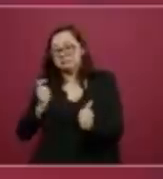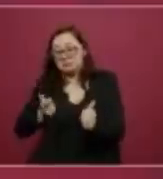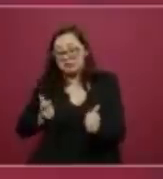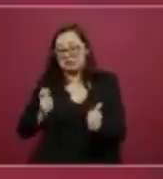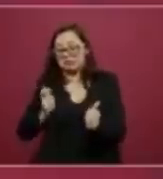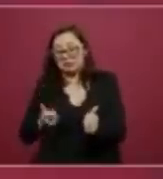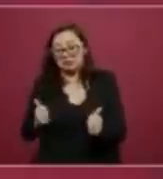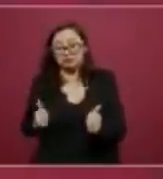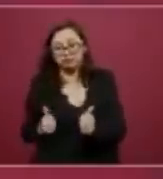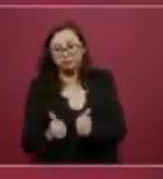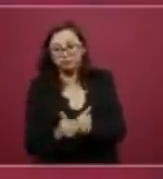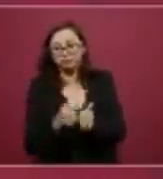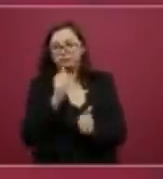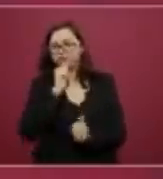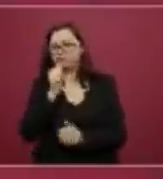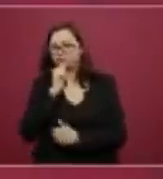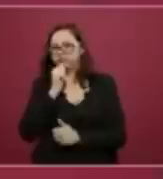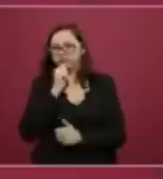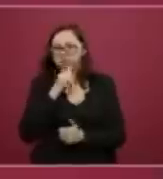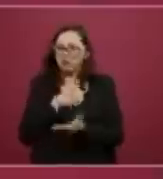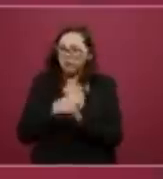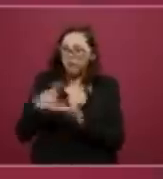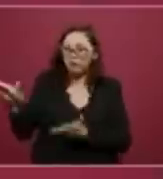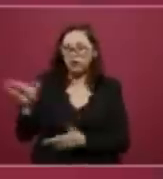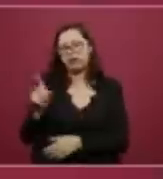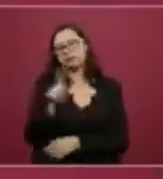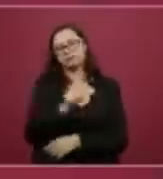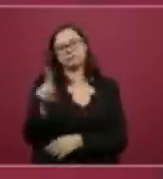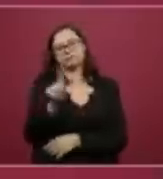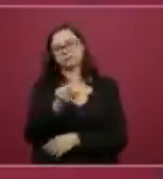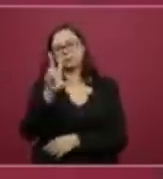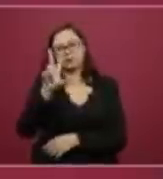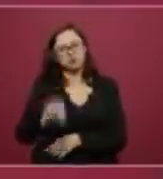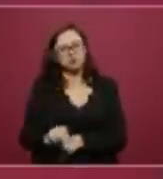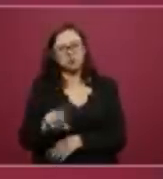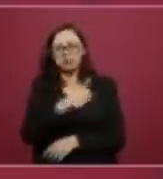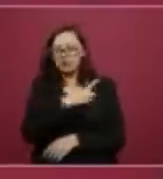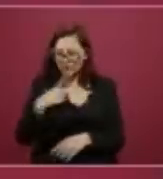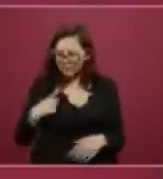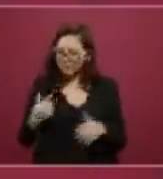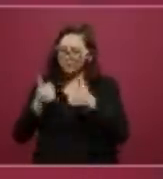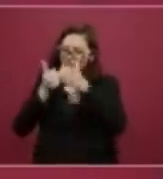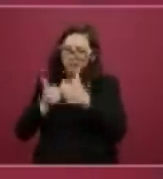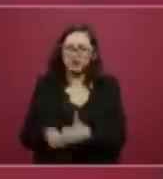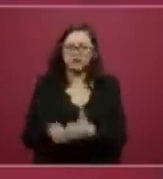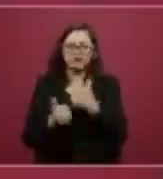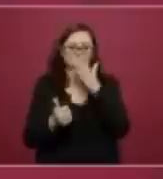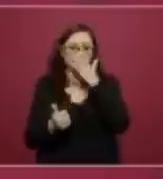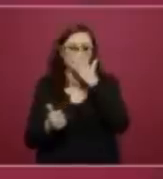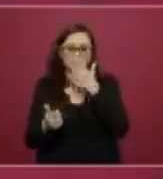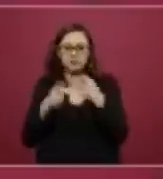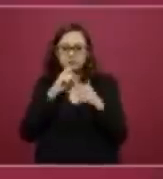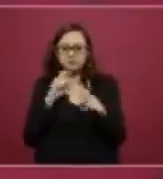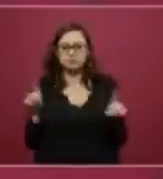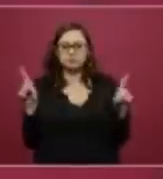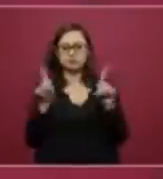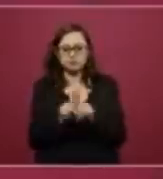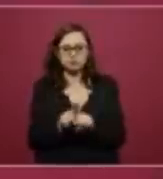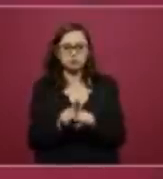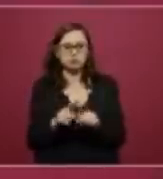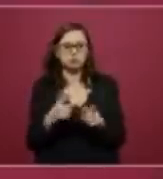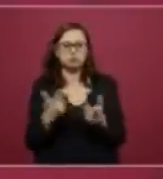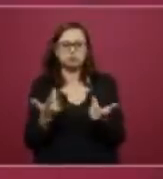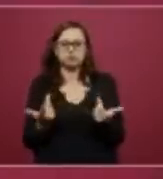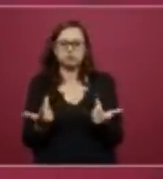del pago de sus créditos, que no haya desalojos y que se vayan